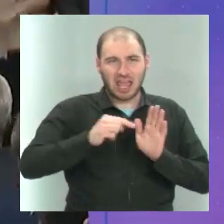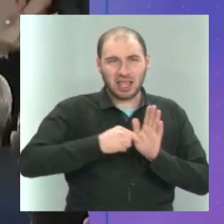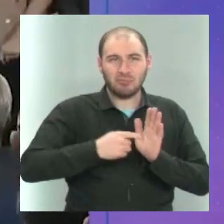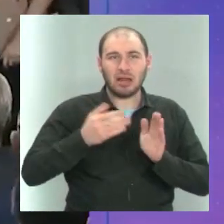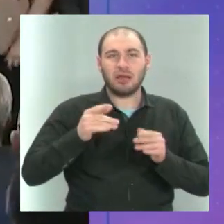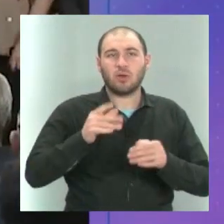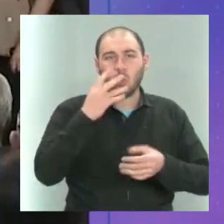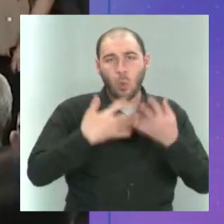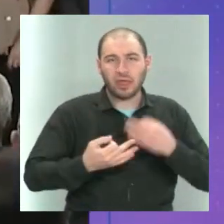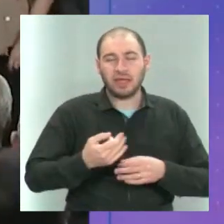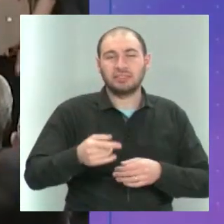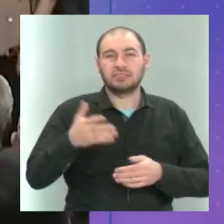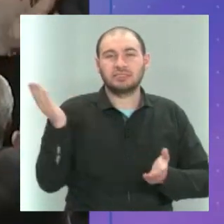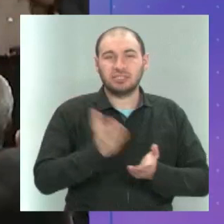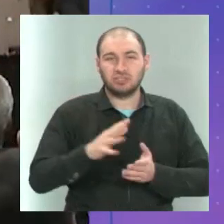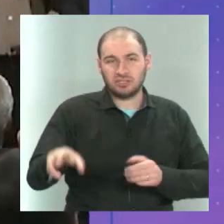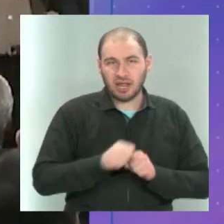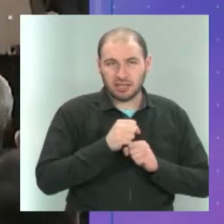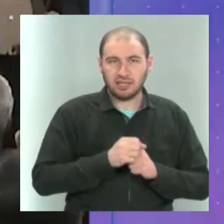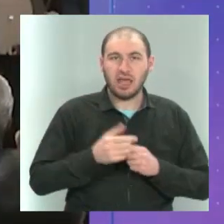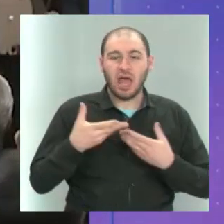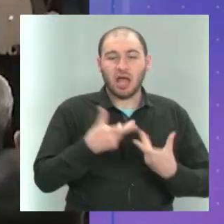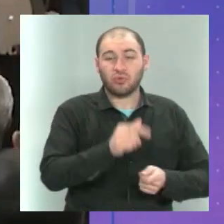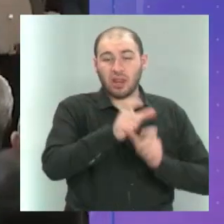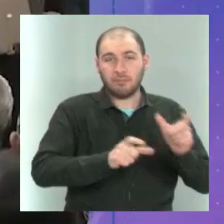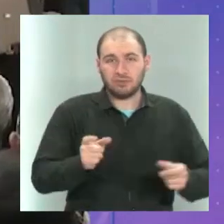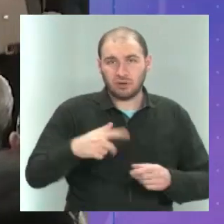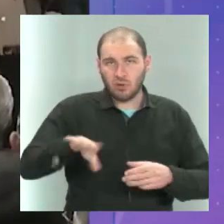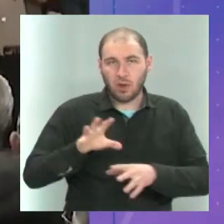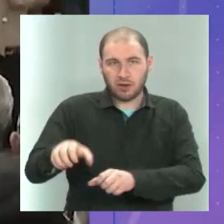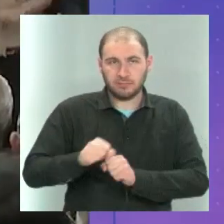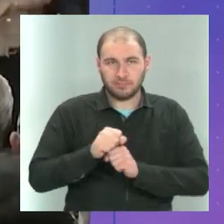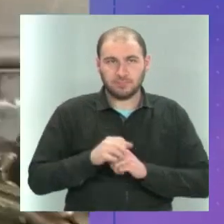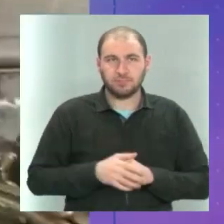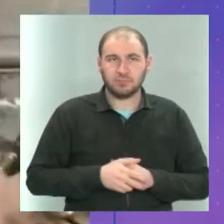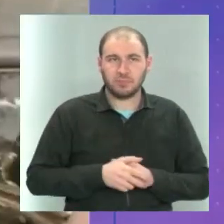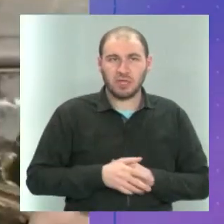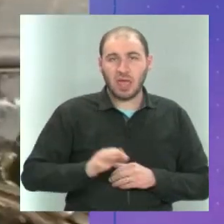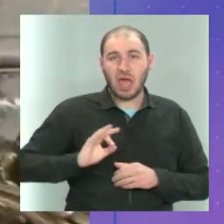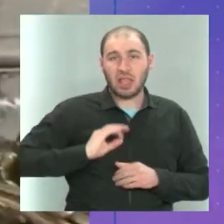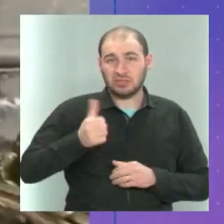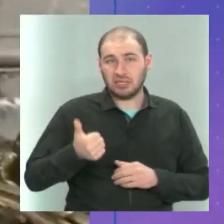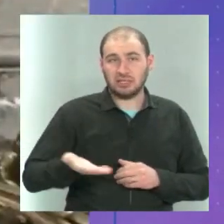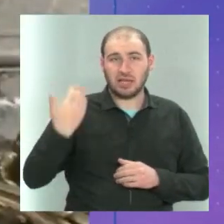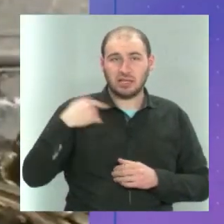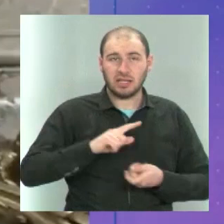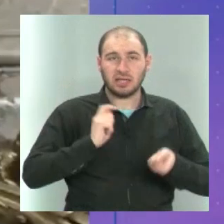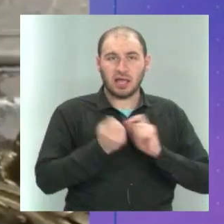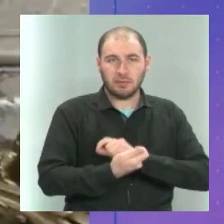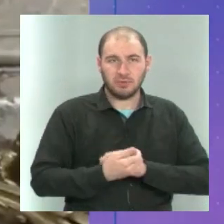prevenir y sancionar la trata y para asistir a las personas que caen en ella. Y 6 años atrás se